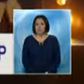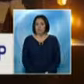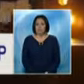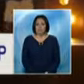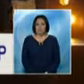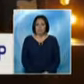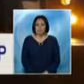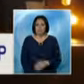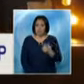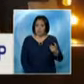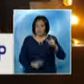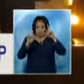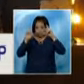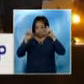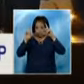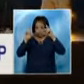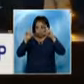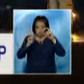¡La foto oficial!